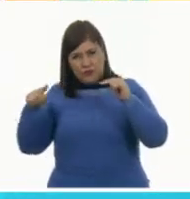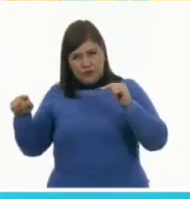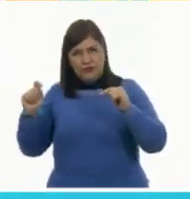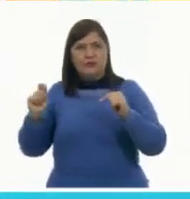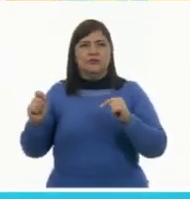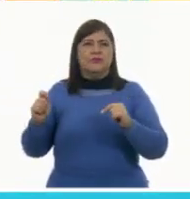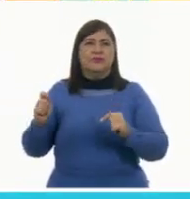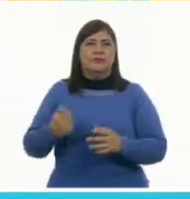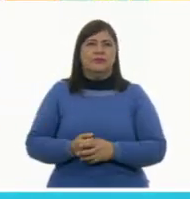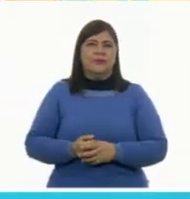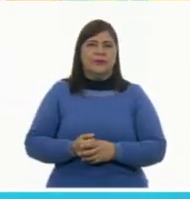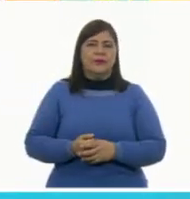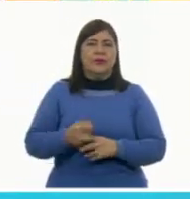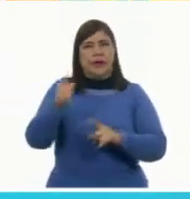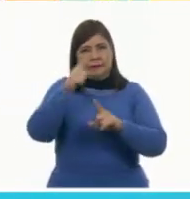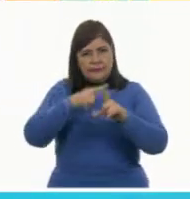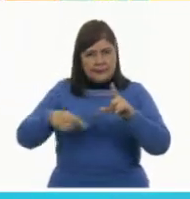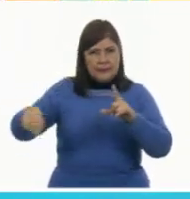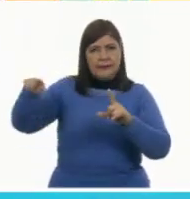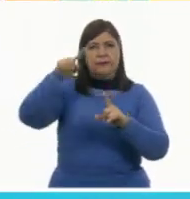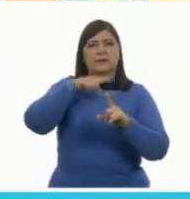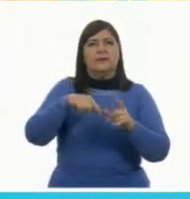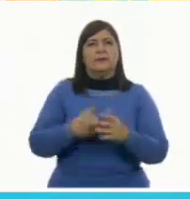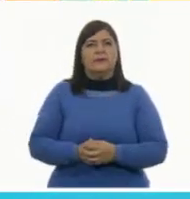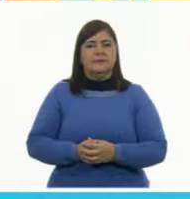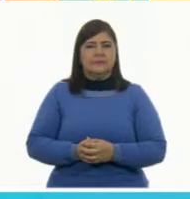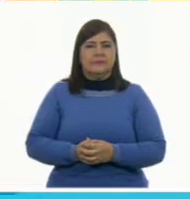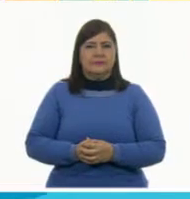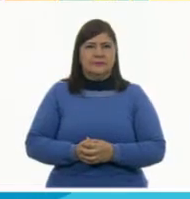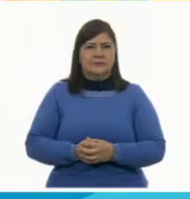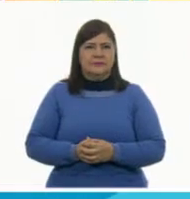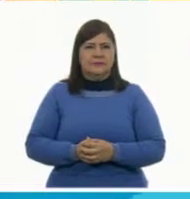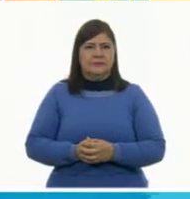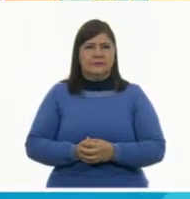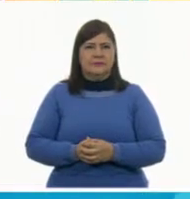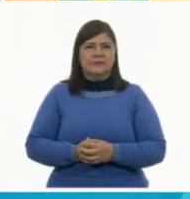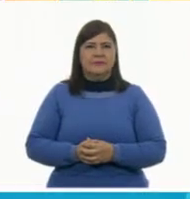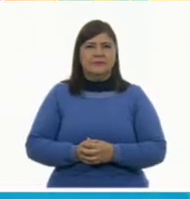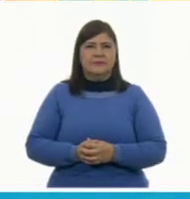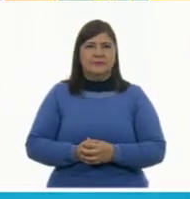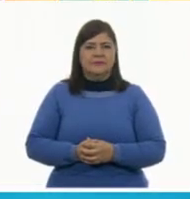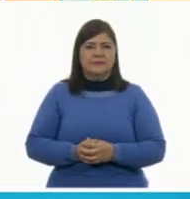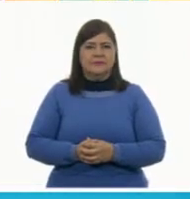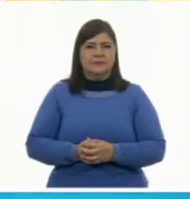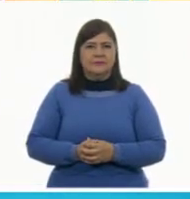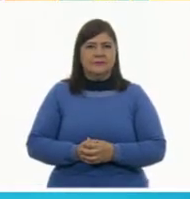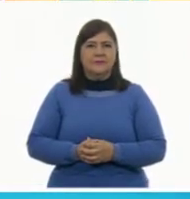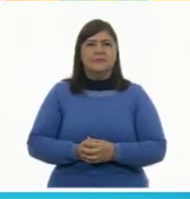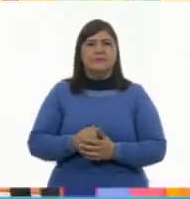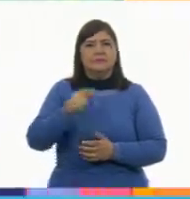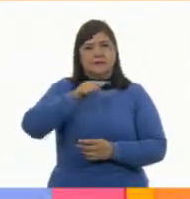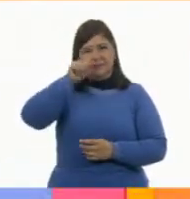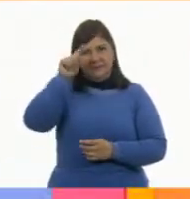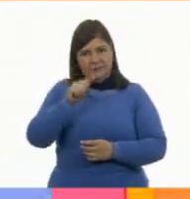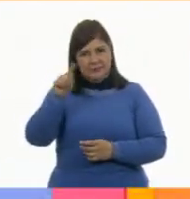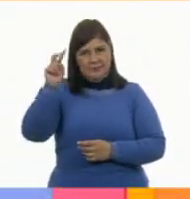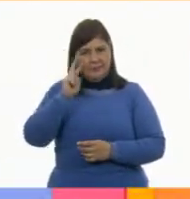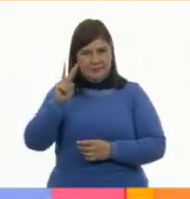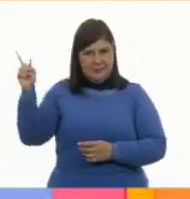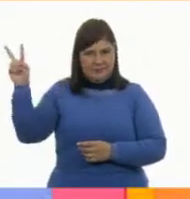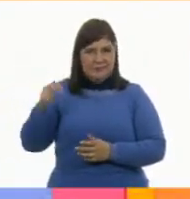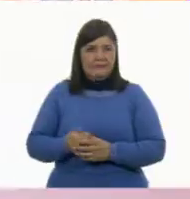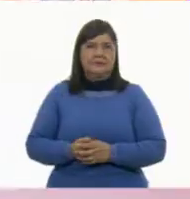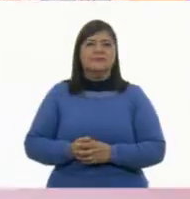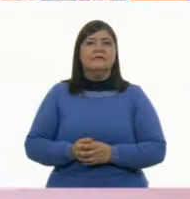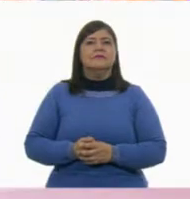figurita, ondita, okay. Círculo. Ondita. Círculo. Círculo. Zigzag.